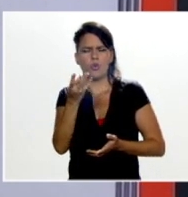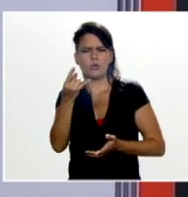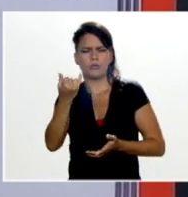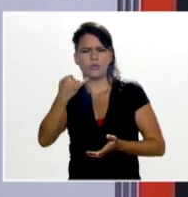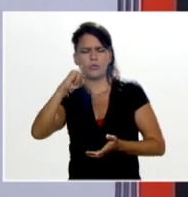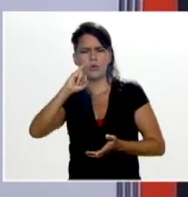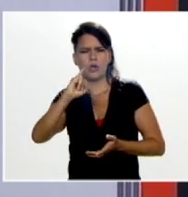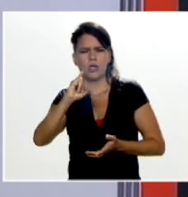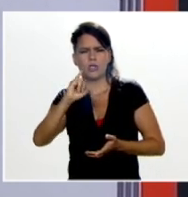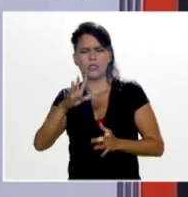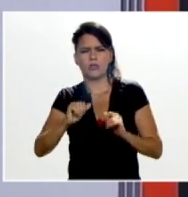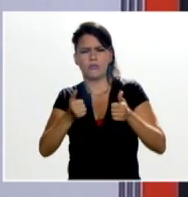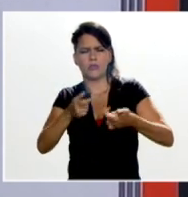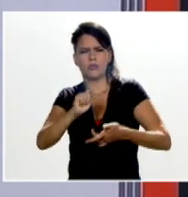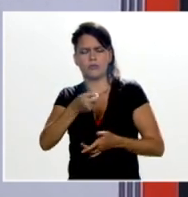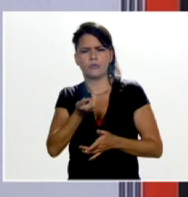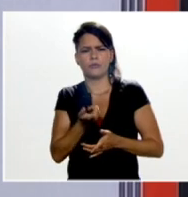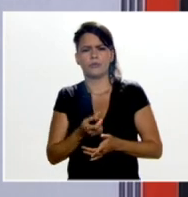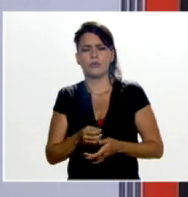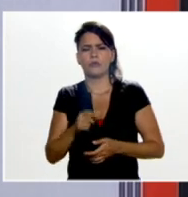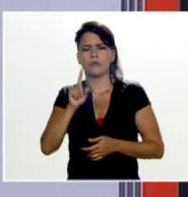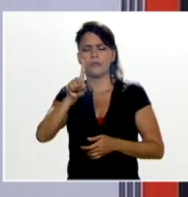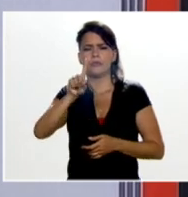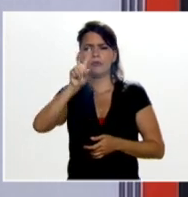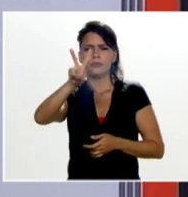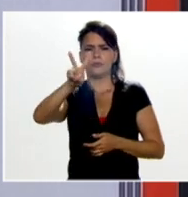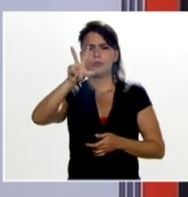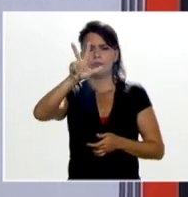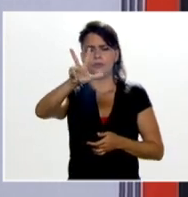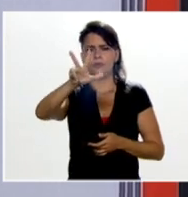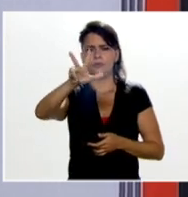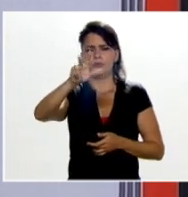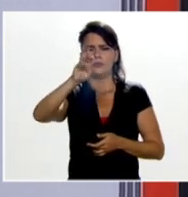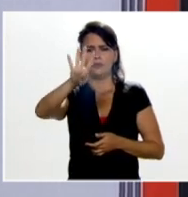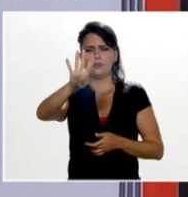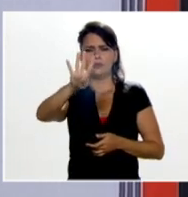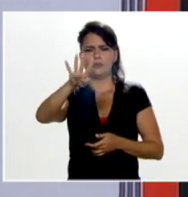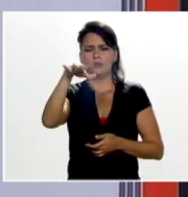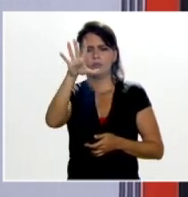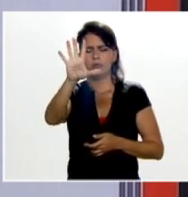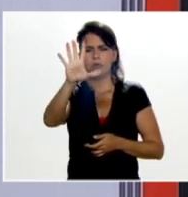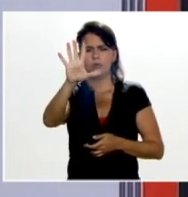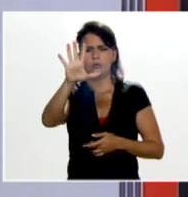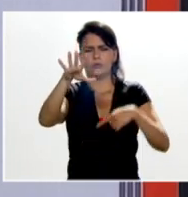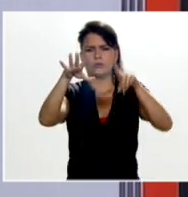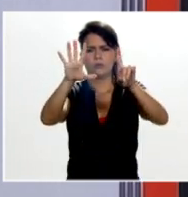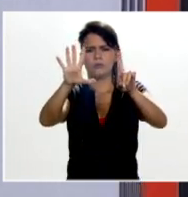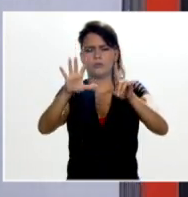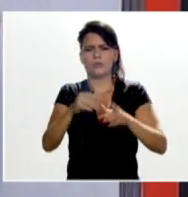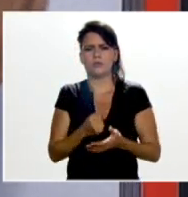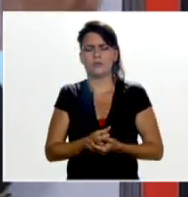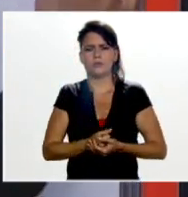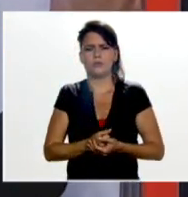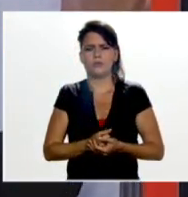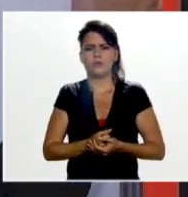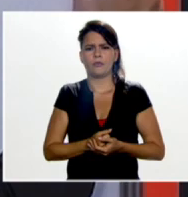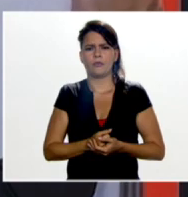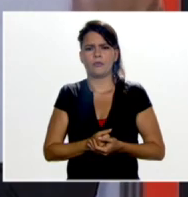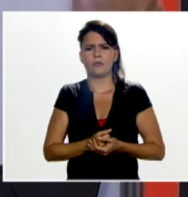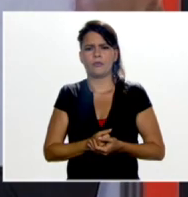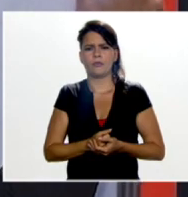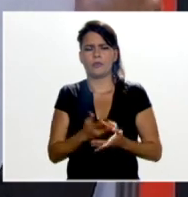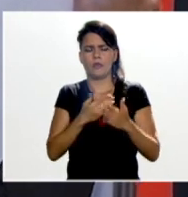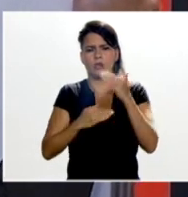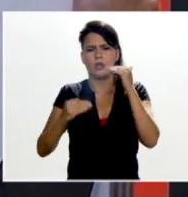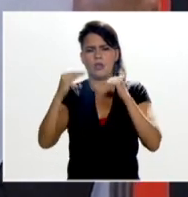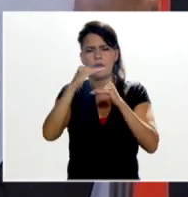hay, de donde se parte no se cuenta. Entonces 1, 2, 3, 4, 5 y 6. Entonces va a quedar